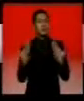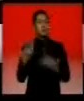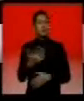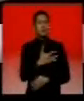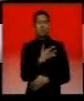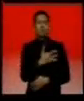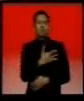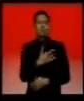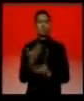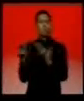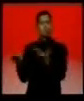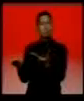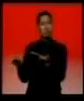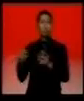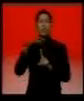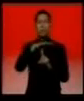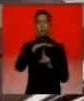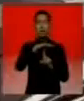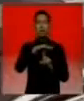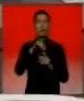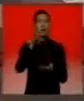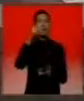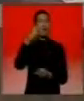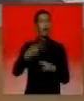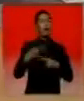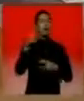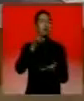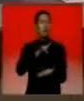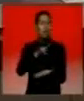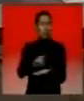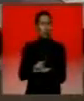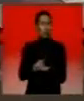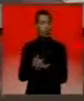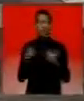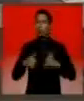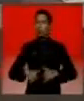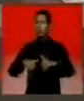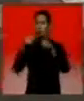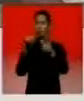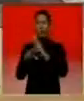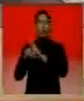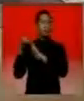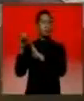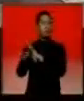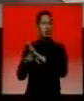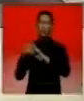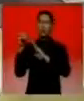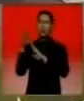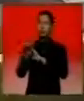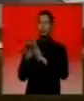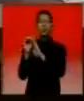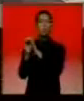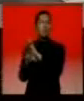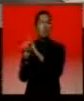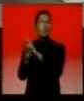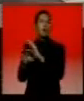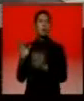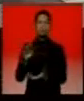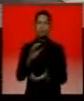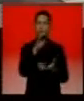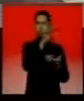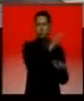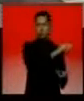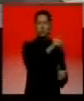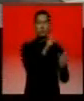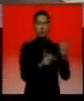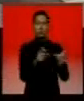el Parque Bicentenario, donde se continúa recibiendo las donaciones para las personas damnificadas por